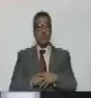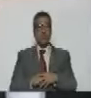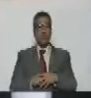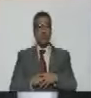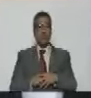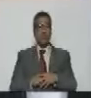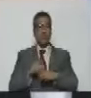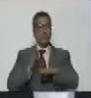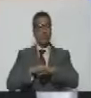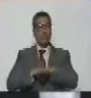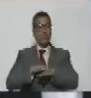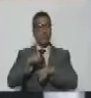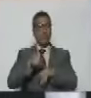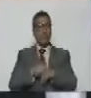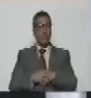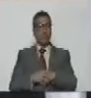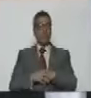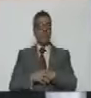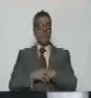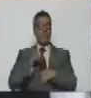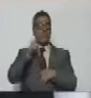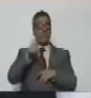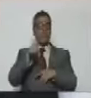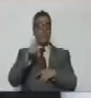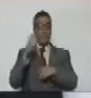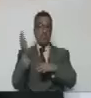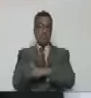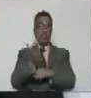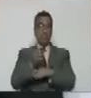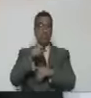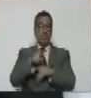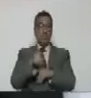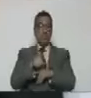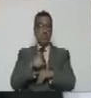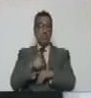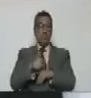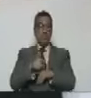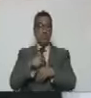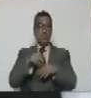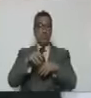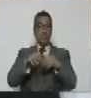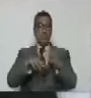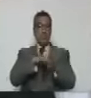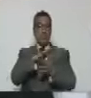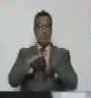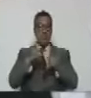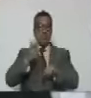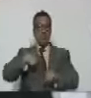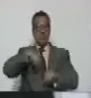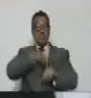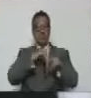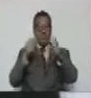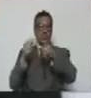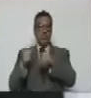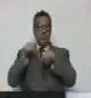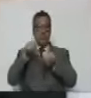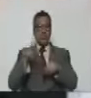¿Qué va a suceder? ¿Esas sanciones dañan a la economía